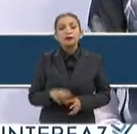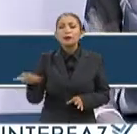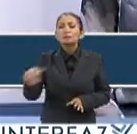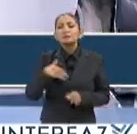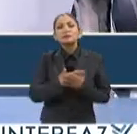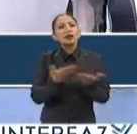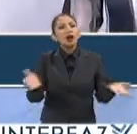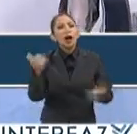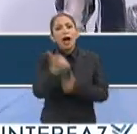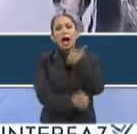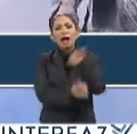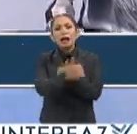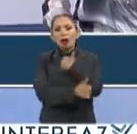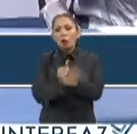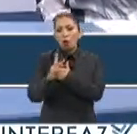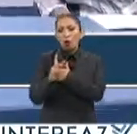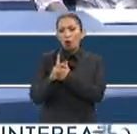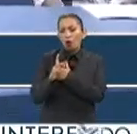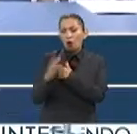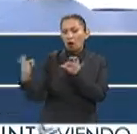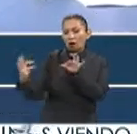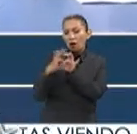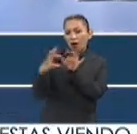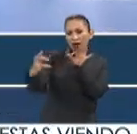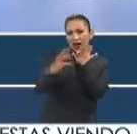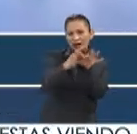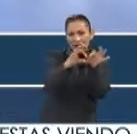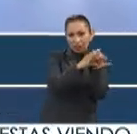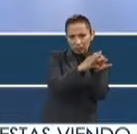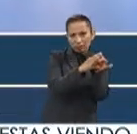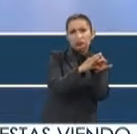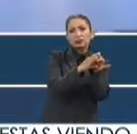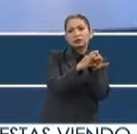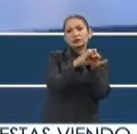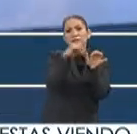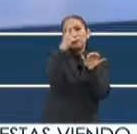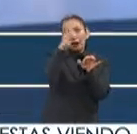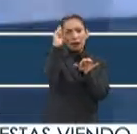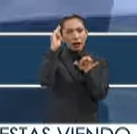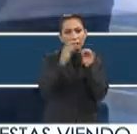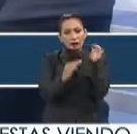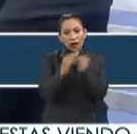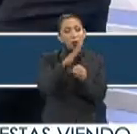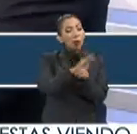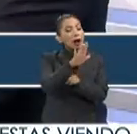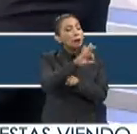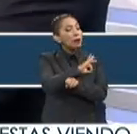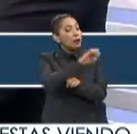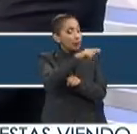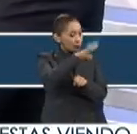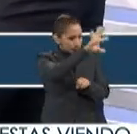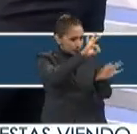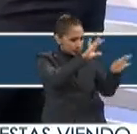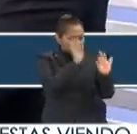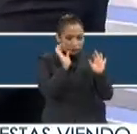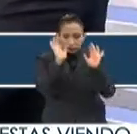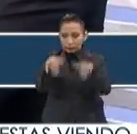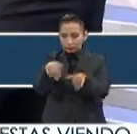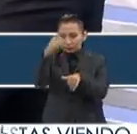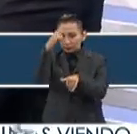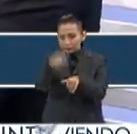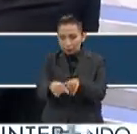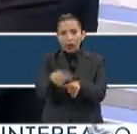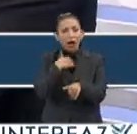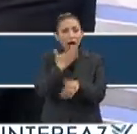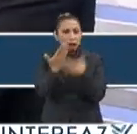son las carreras afines, previas, por supuesto, estudiar esta maestría? ¿Cuáles son las que son esas carreras